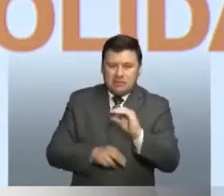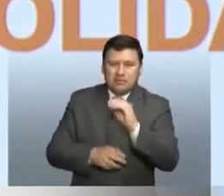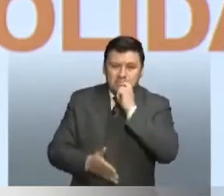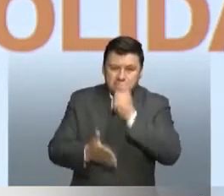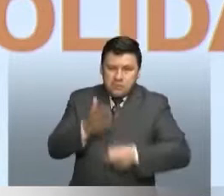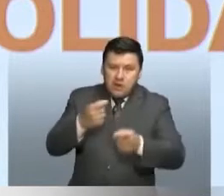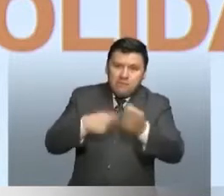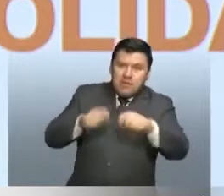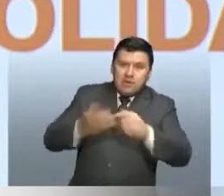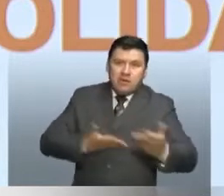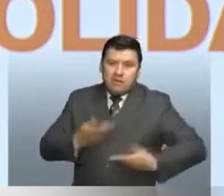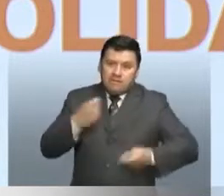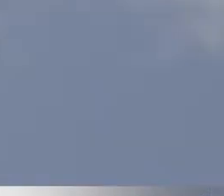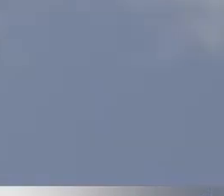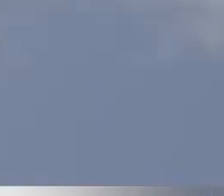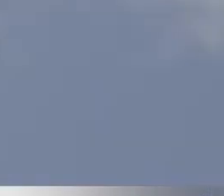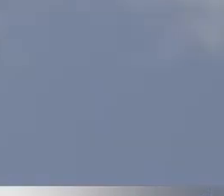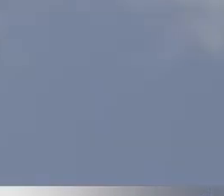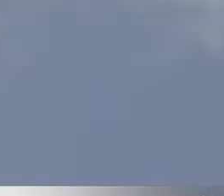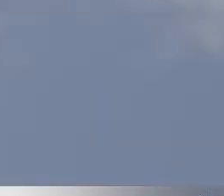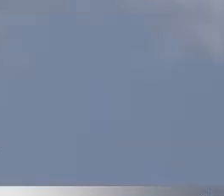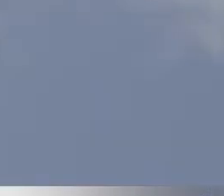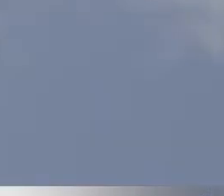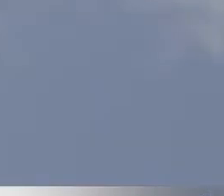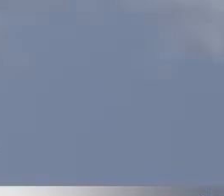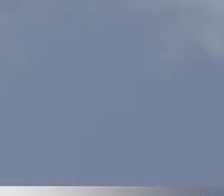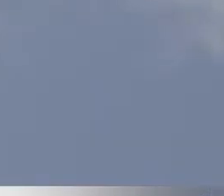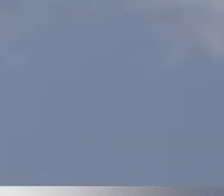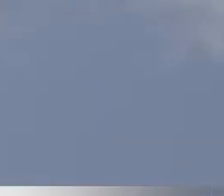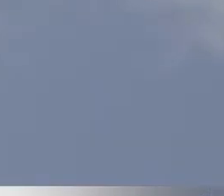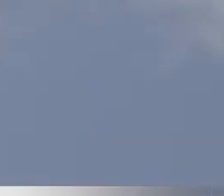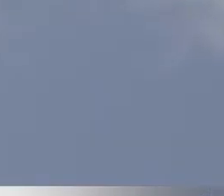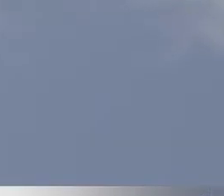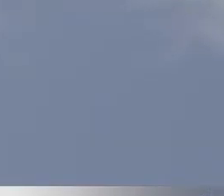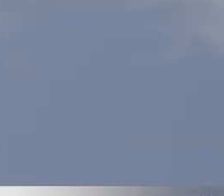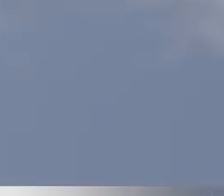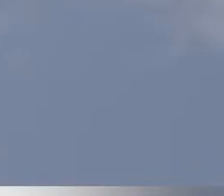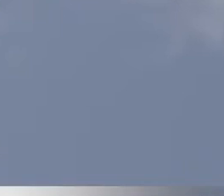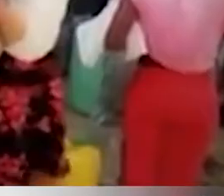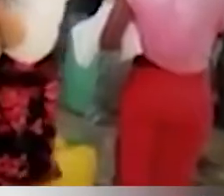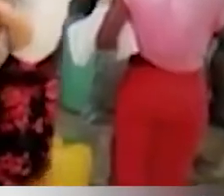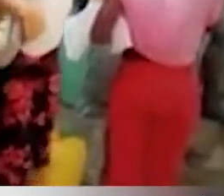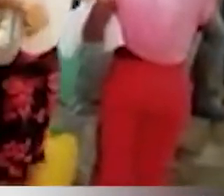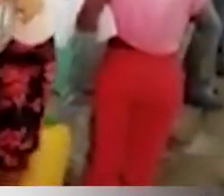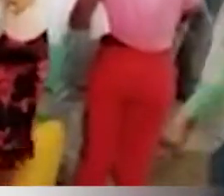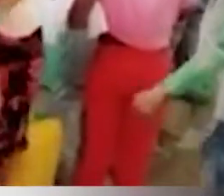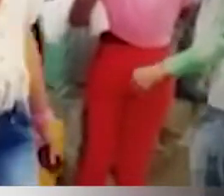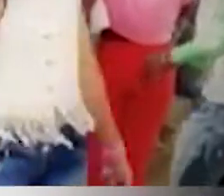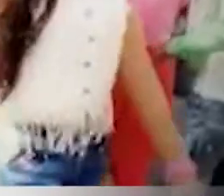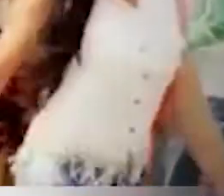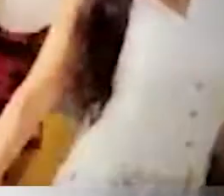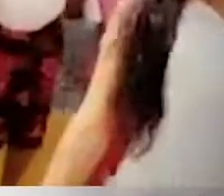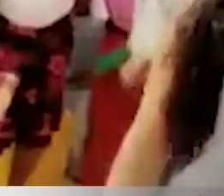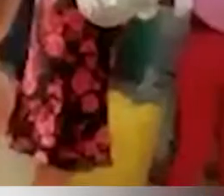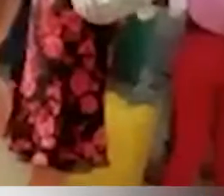la devolución del iva respondió un plan de justicia social en el que se intenta corregir el pago de dicho impuesto en iguales términos para familias de